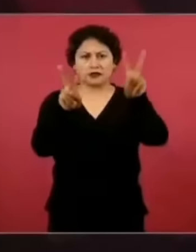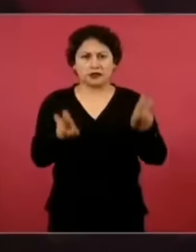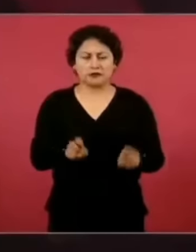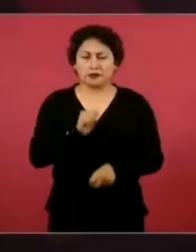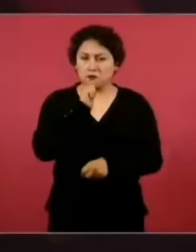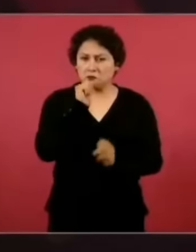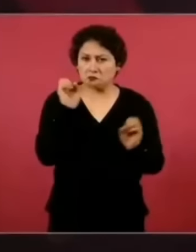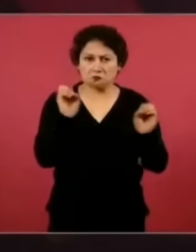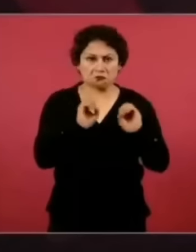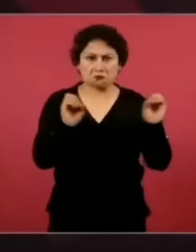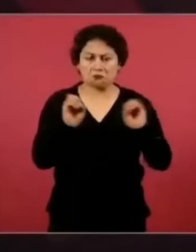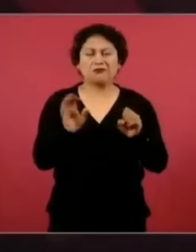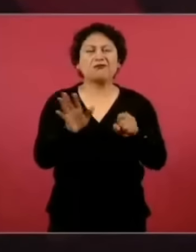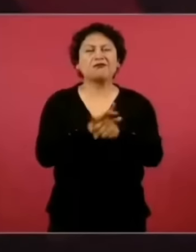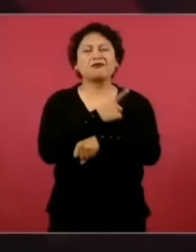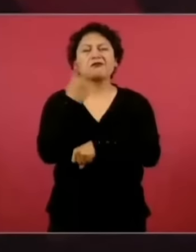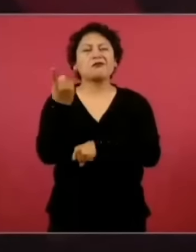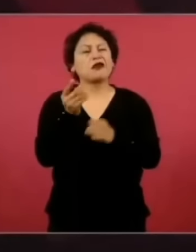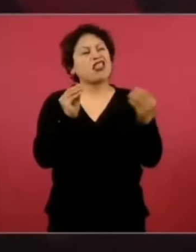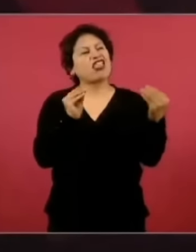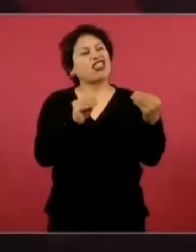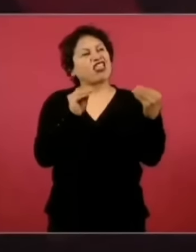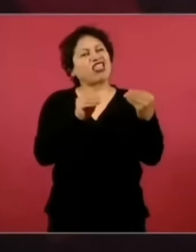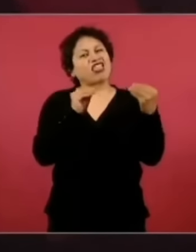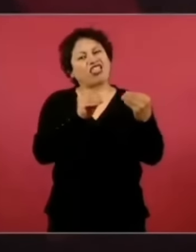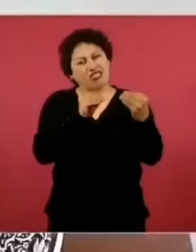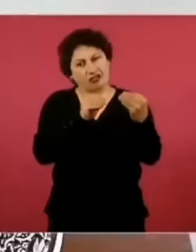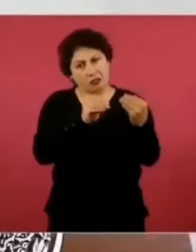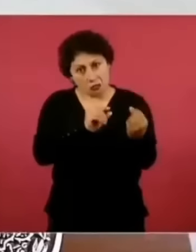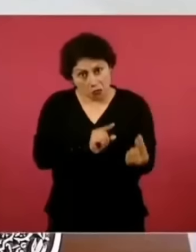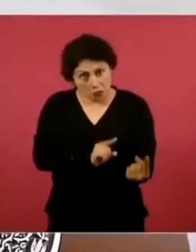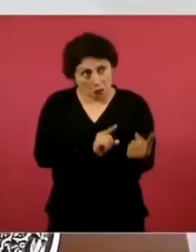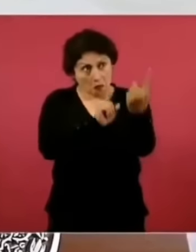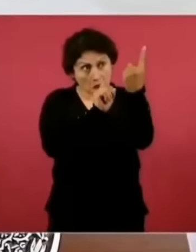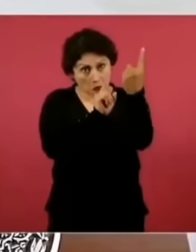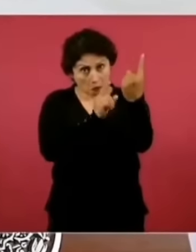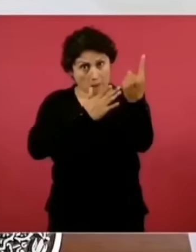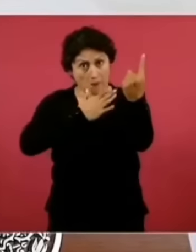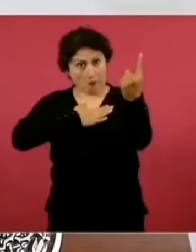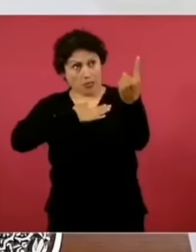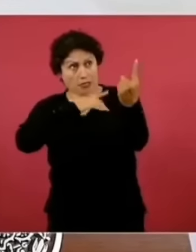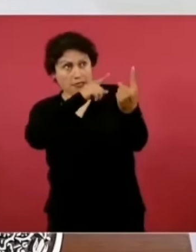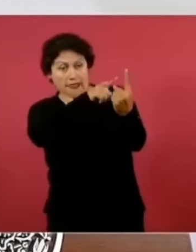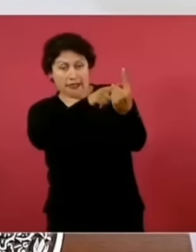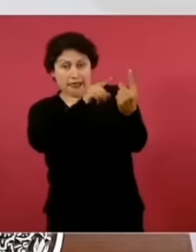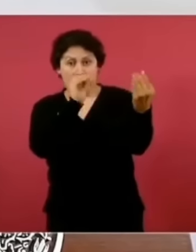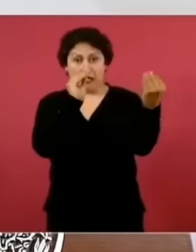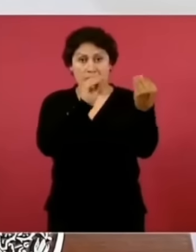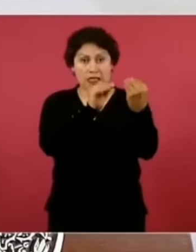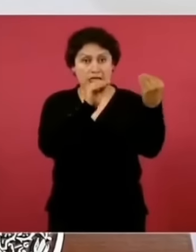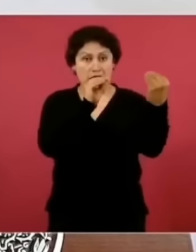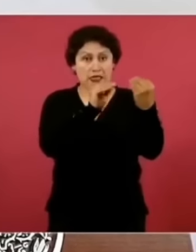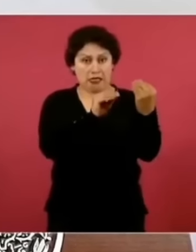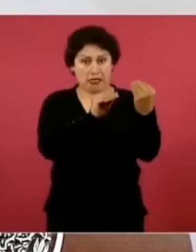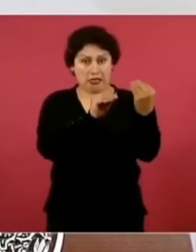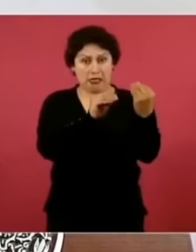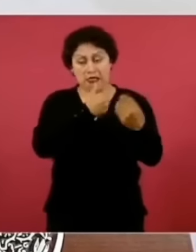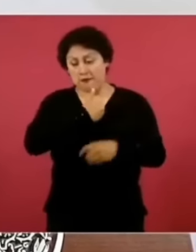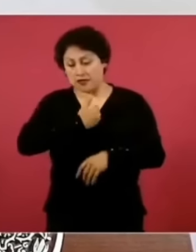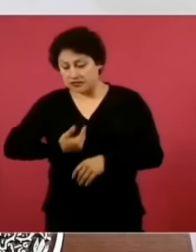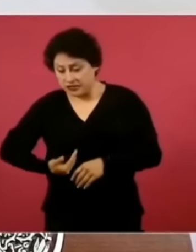no es un pleito entre Ciro y el presidente, Ciro y Andrés